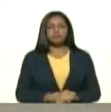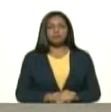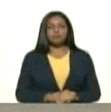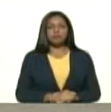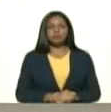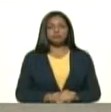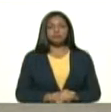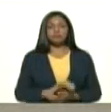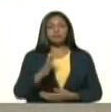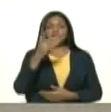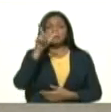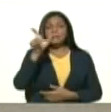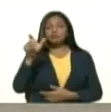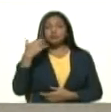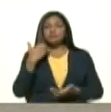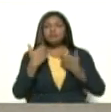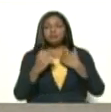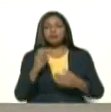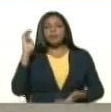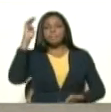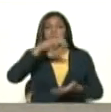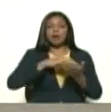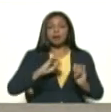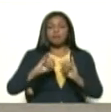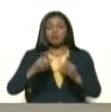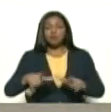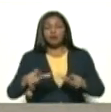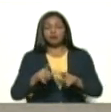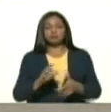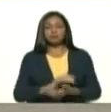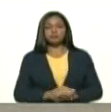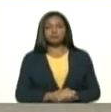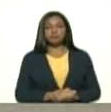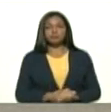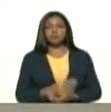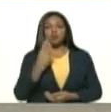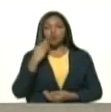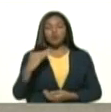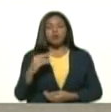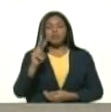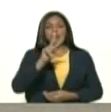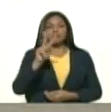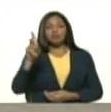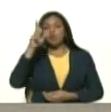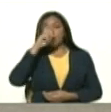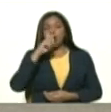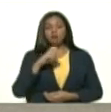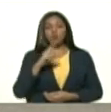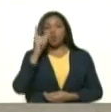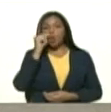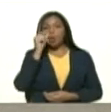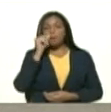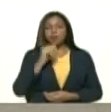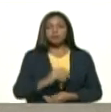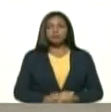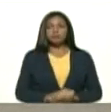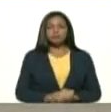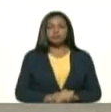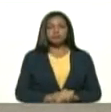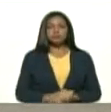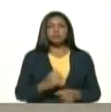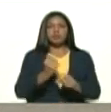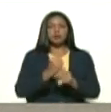Quinto caso, Maracay, estado de Aragua. Joven de 22 años, muchacho de 22 años,